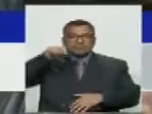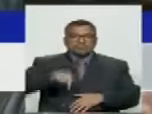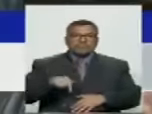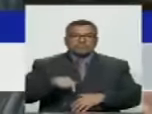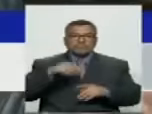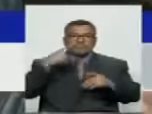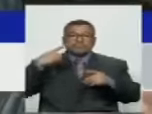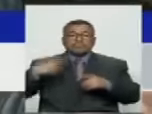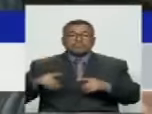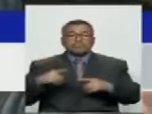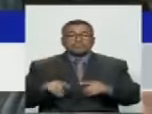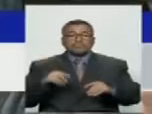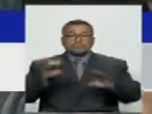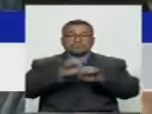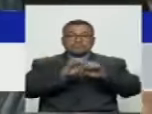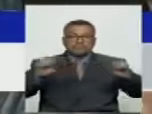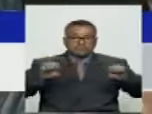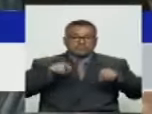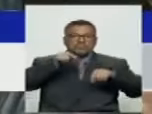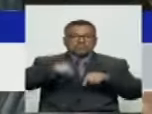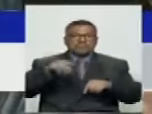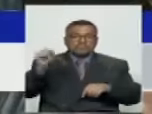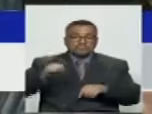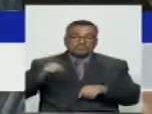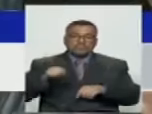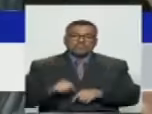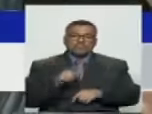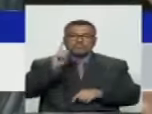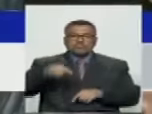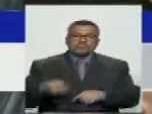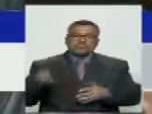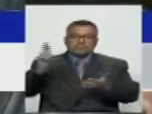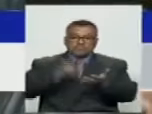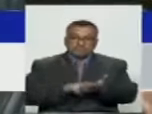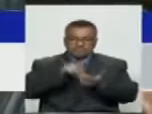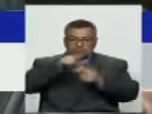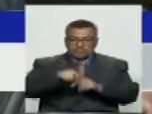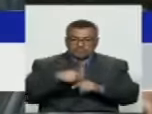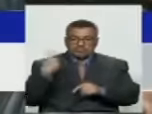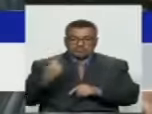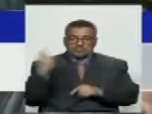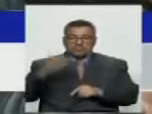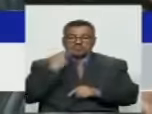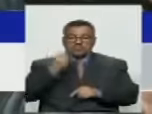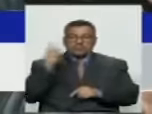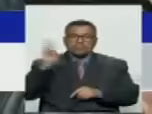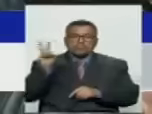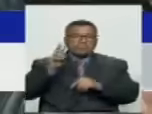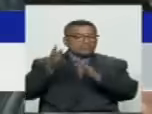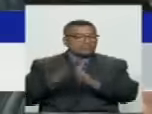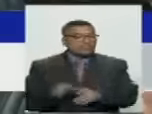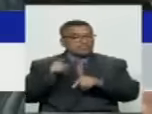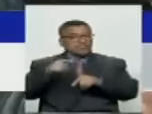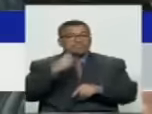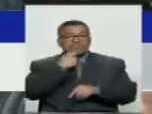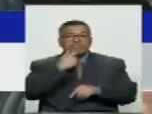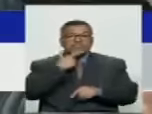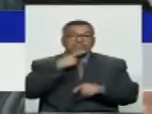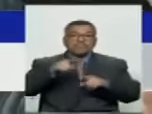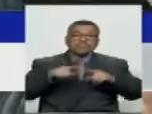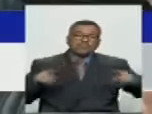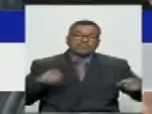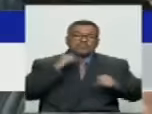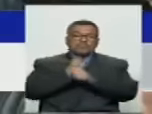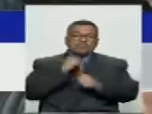la democracia, con la educación y, por supuesto, reafirmamos que no solo la juventud venezolana es una de las más bellas y una de las